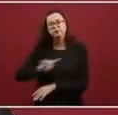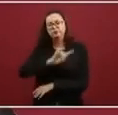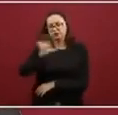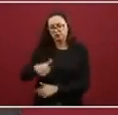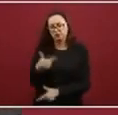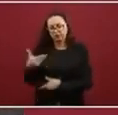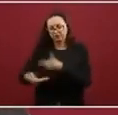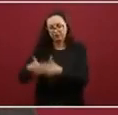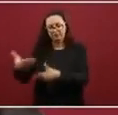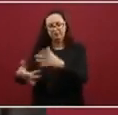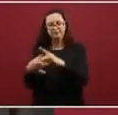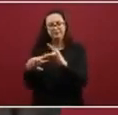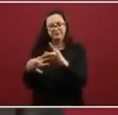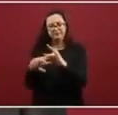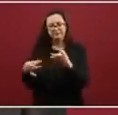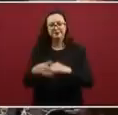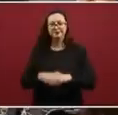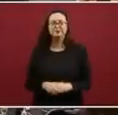qué avances tenemos, pero ese es el objetivo.